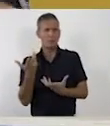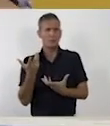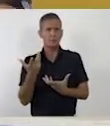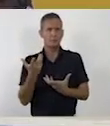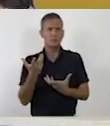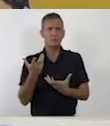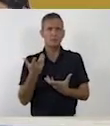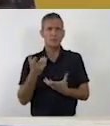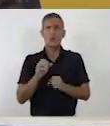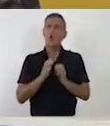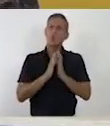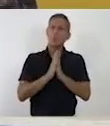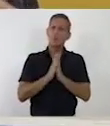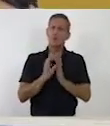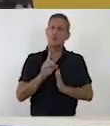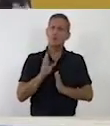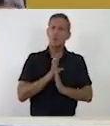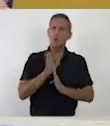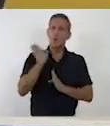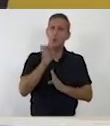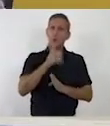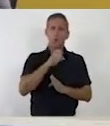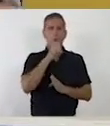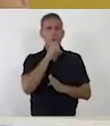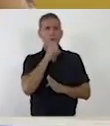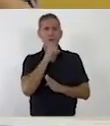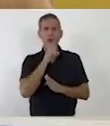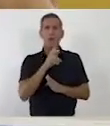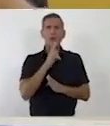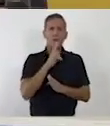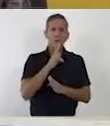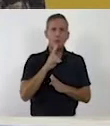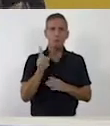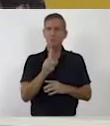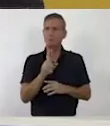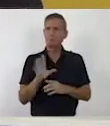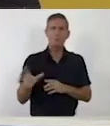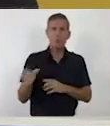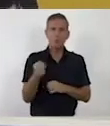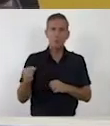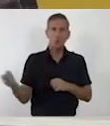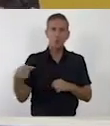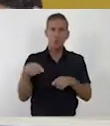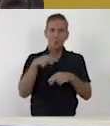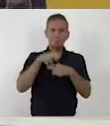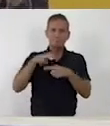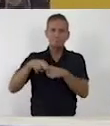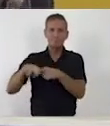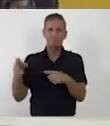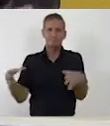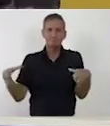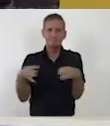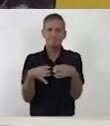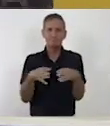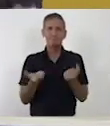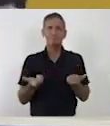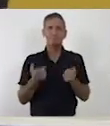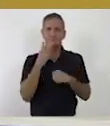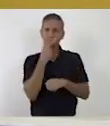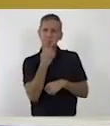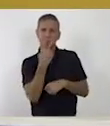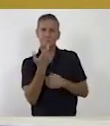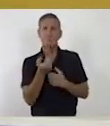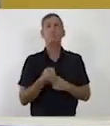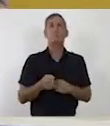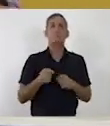importante que nadie vaya al baño, que nadie vaya a tomar agua, que todo el mundo centradito. Si hay un estudiante que tiene celular, que lo